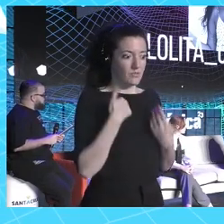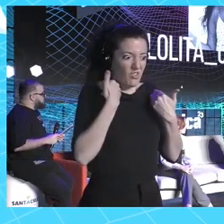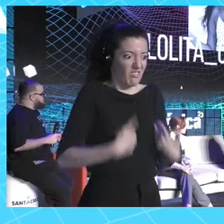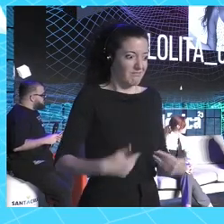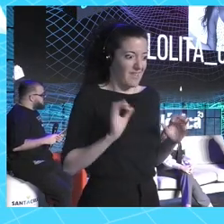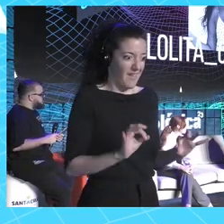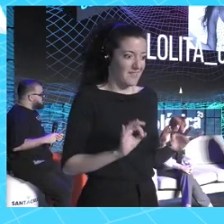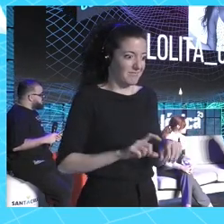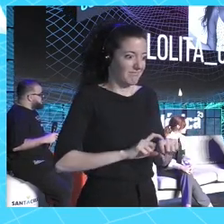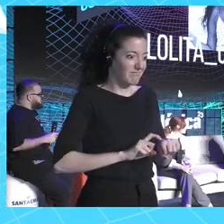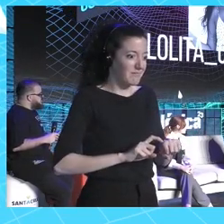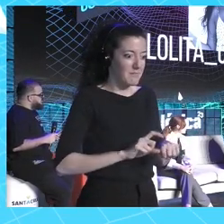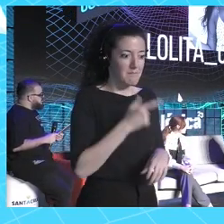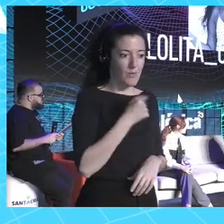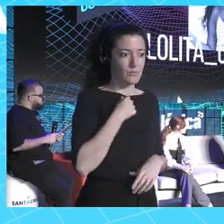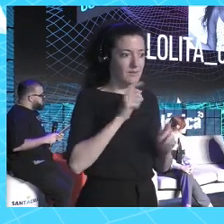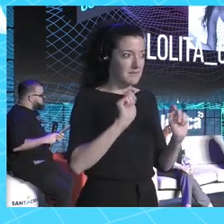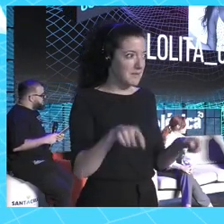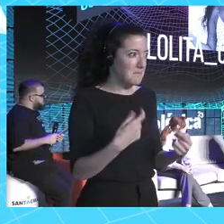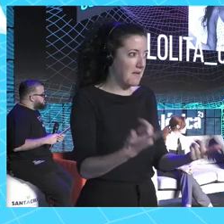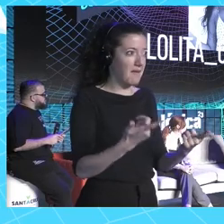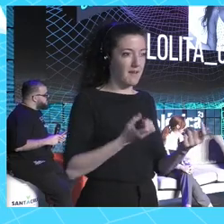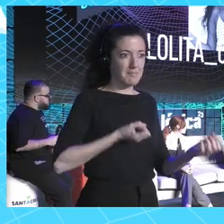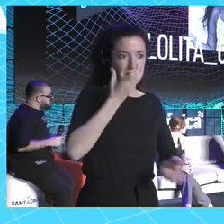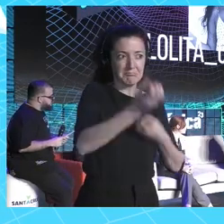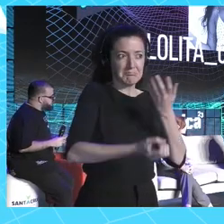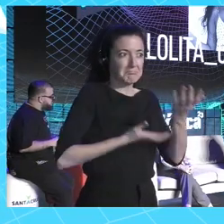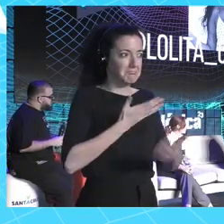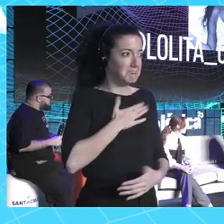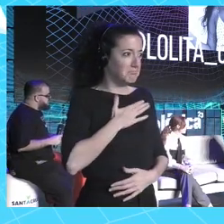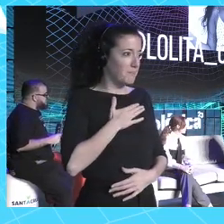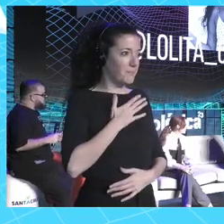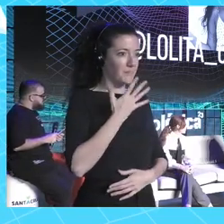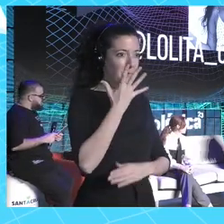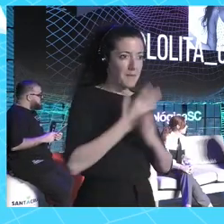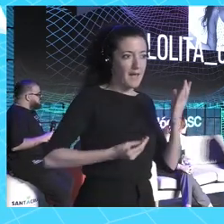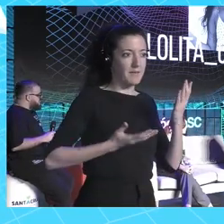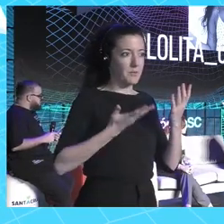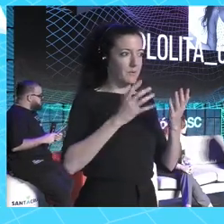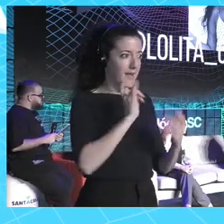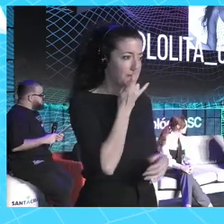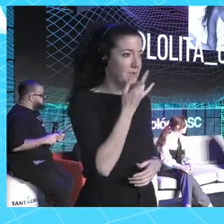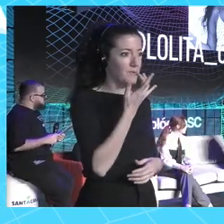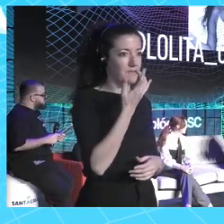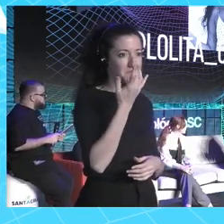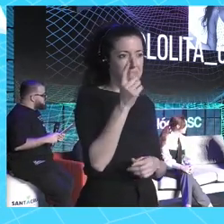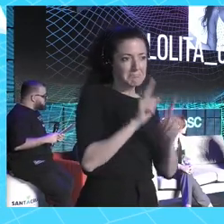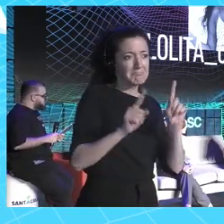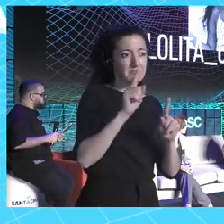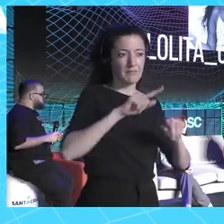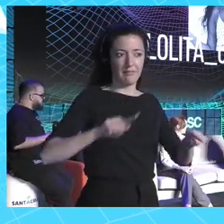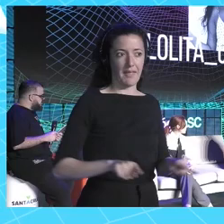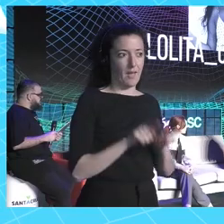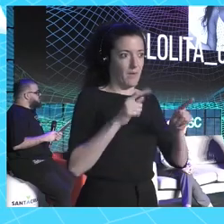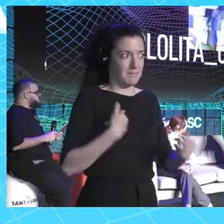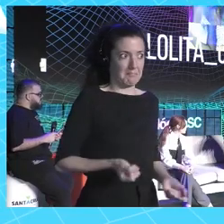soy y me gusta ser natural y expresarme tal y como yo lo siento con mis faltas con mis errores con mis defectos entonces creo que esto